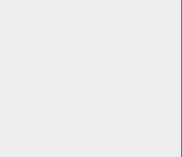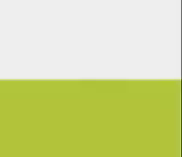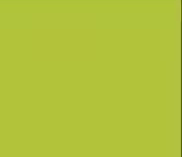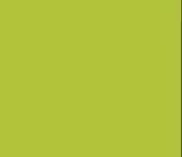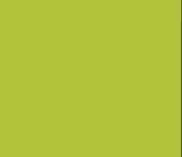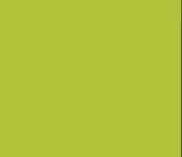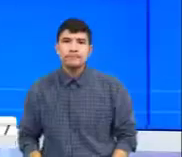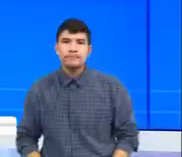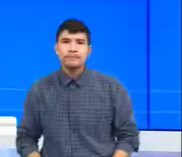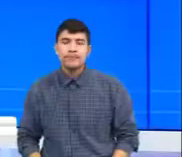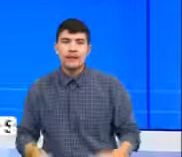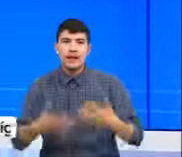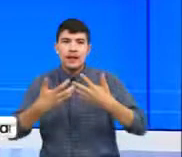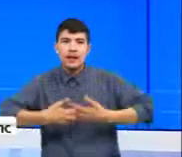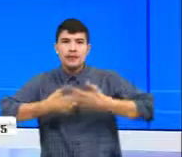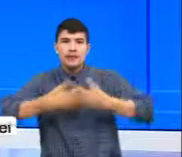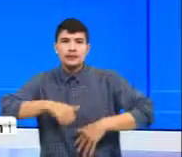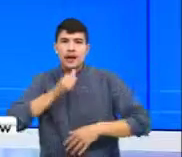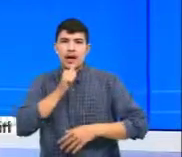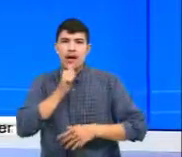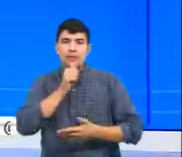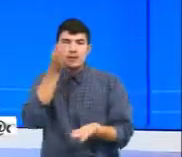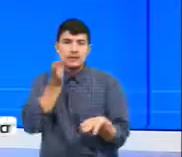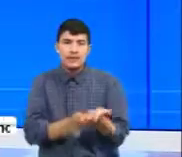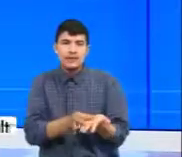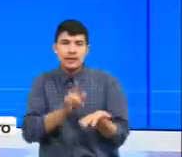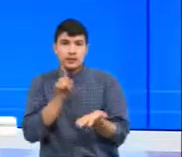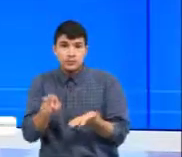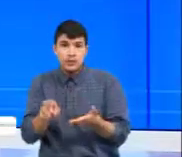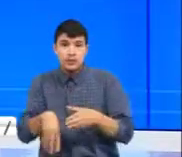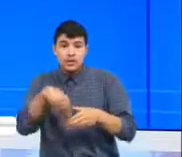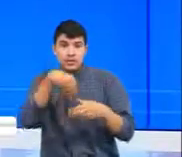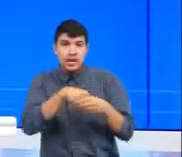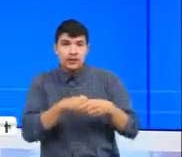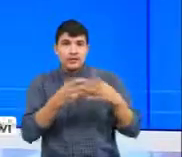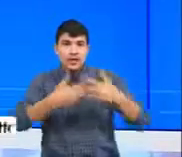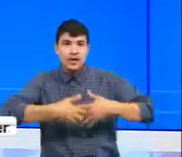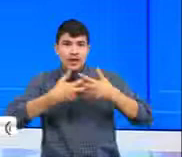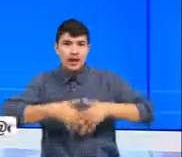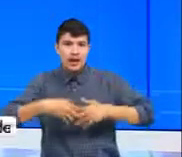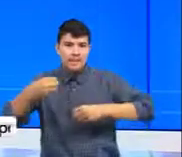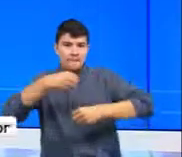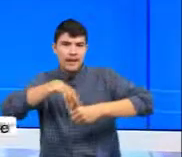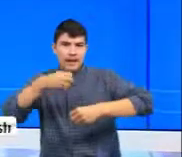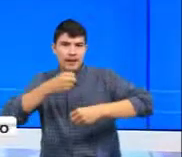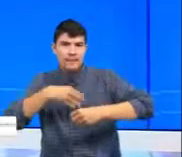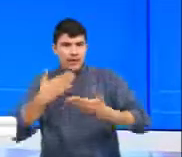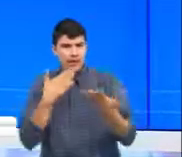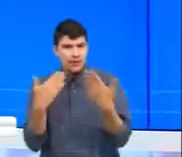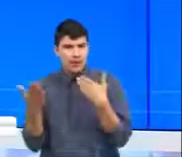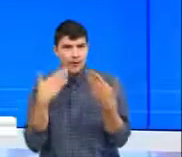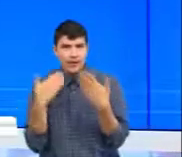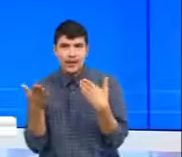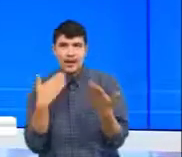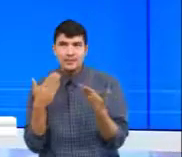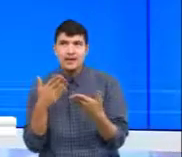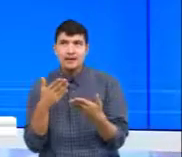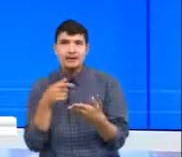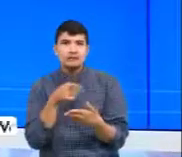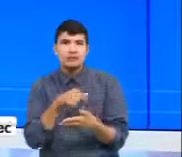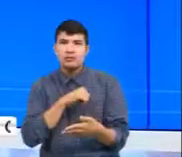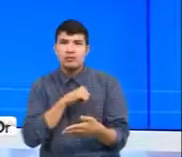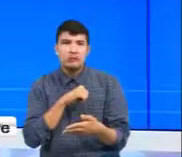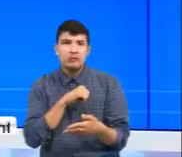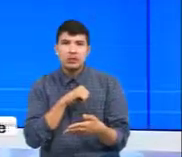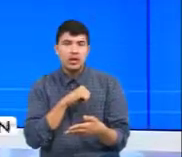canaltro.com. La empresa Aguas Capital montó al interior de sus instalaciones un supermercado llamando la confianza, sin tener una cajera o